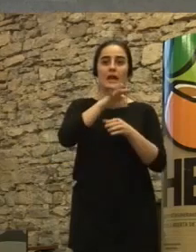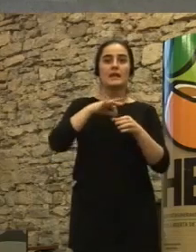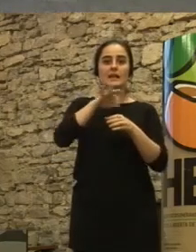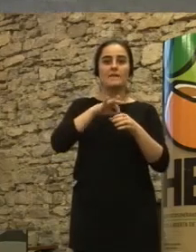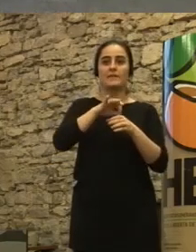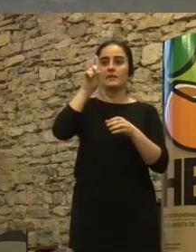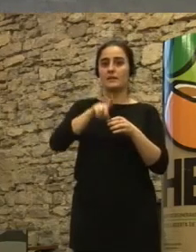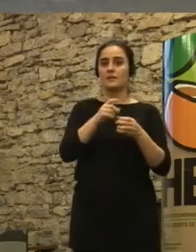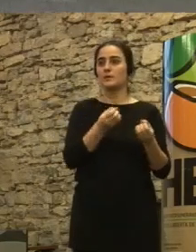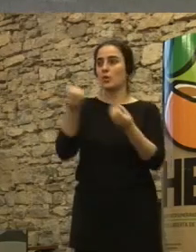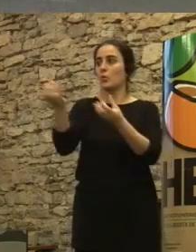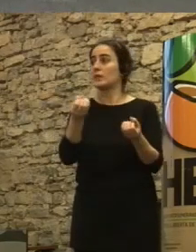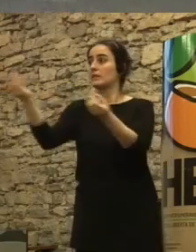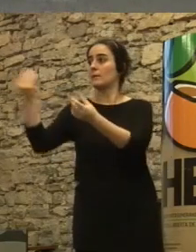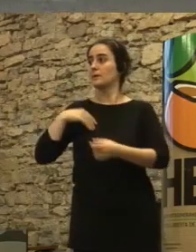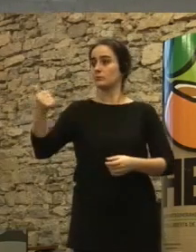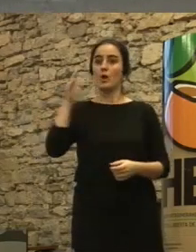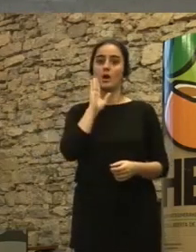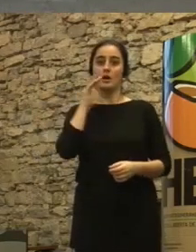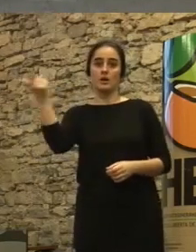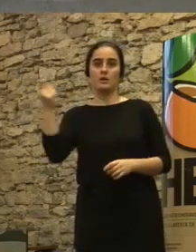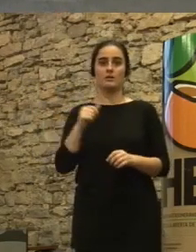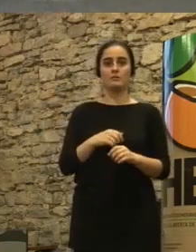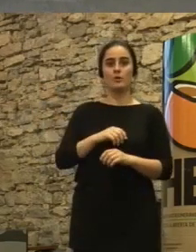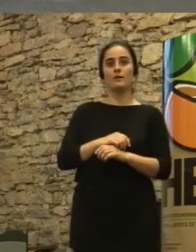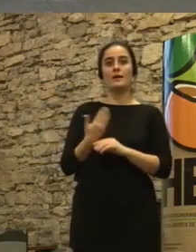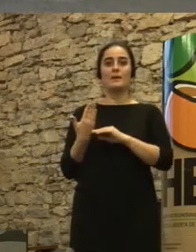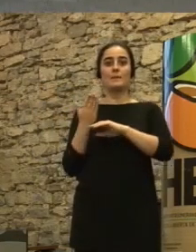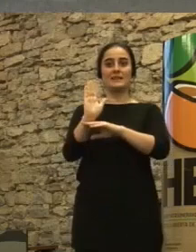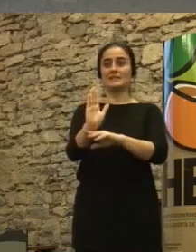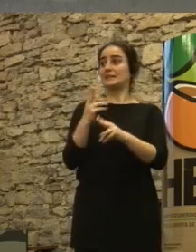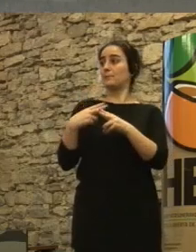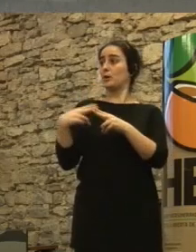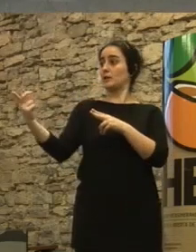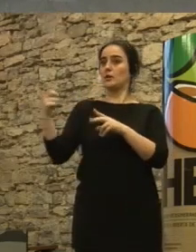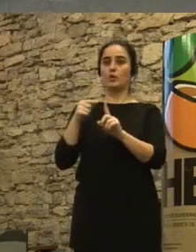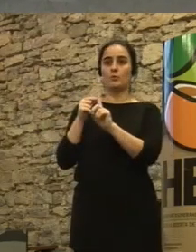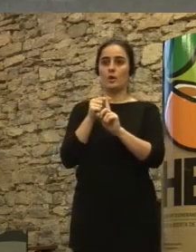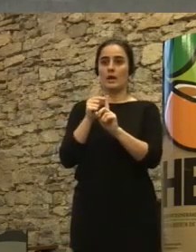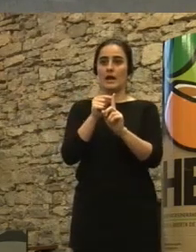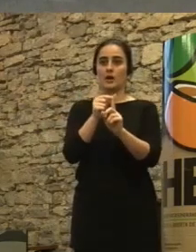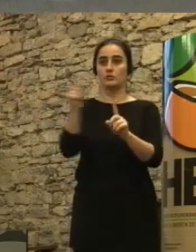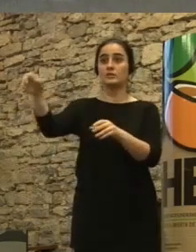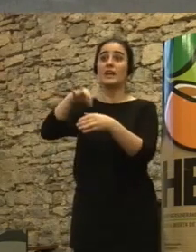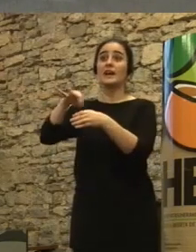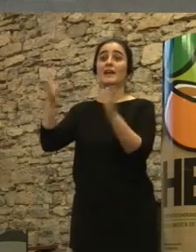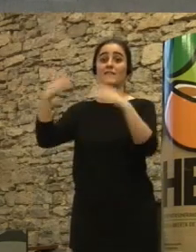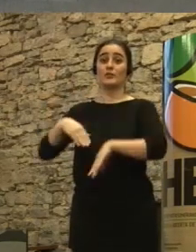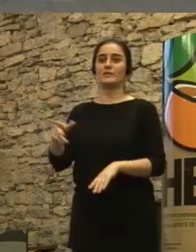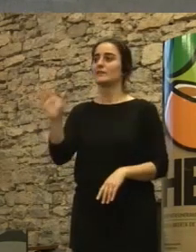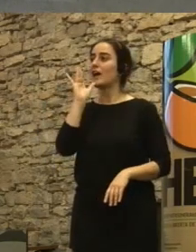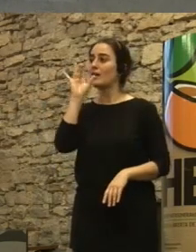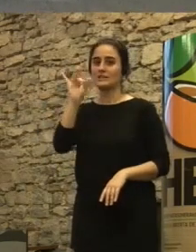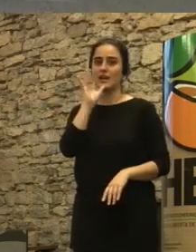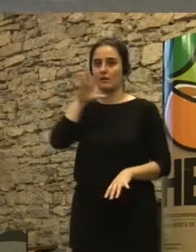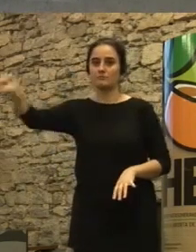ese señor. Ya de hecho, o sea, ese acoso al representante desde el cariño y tal, pero recordándolo, o sea, ya está, o sea,